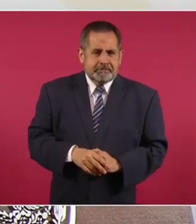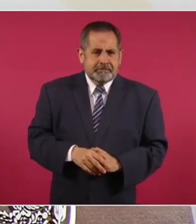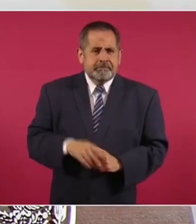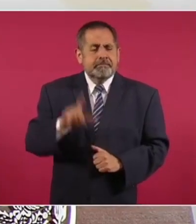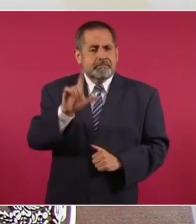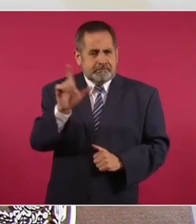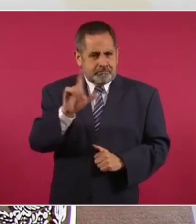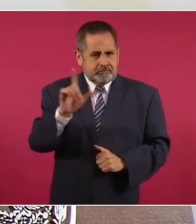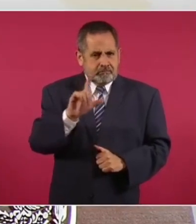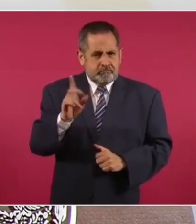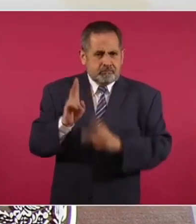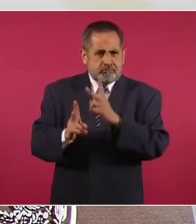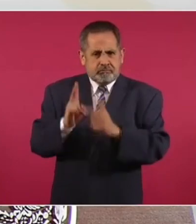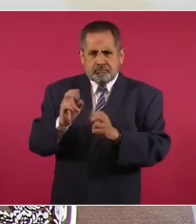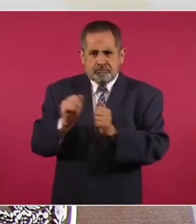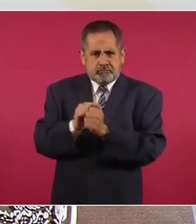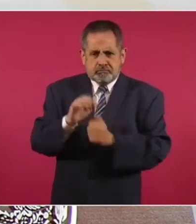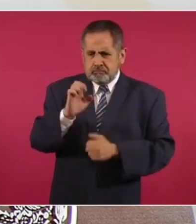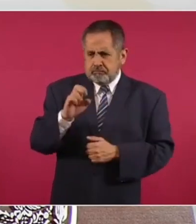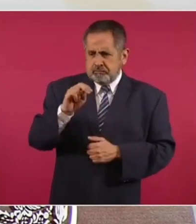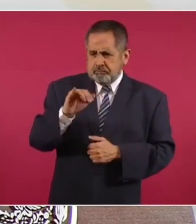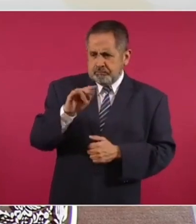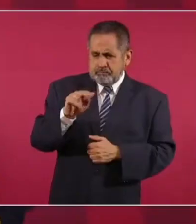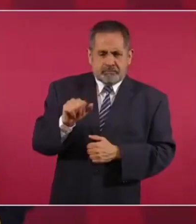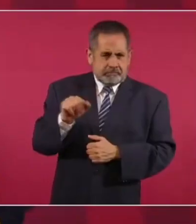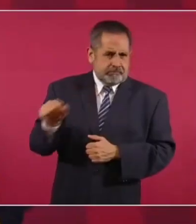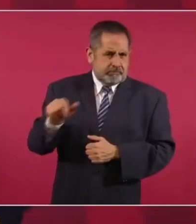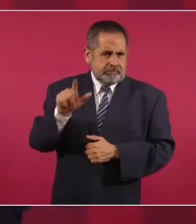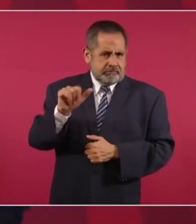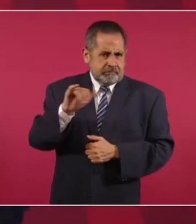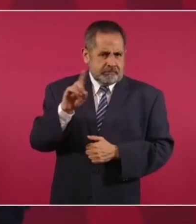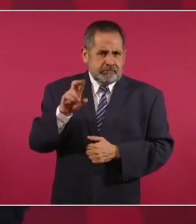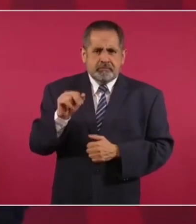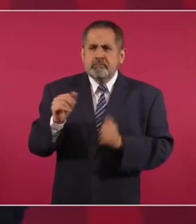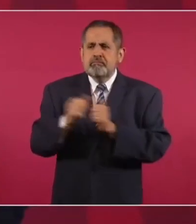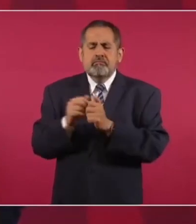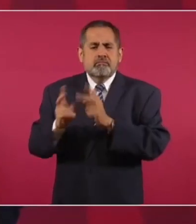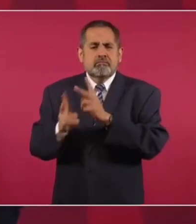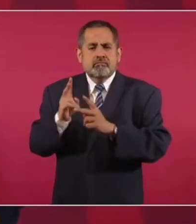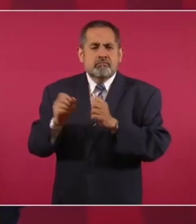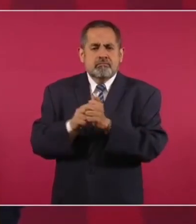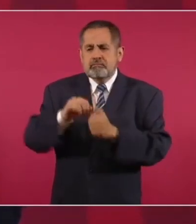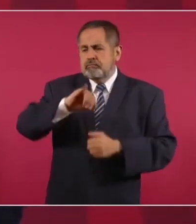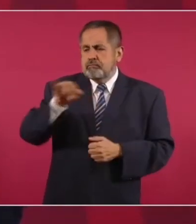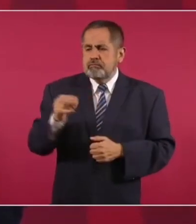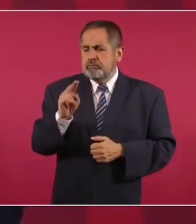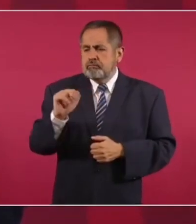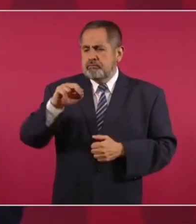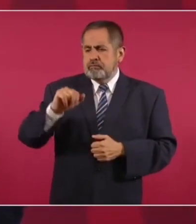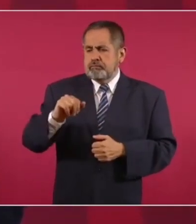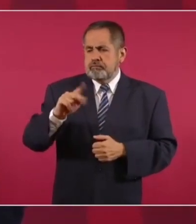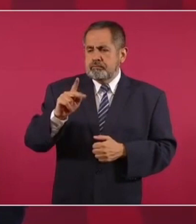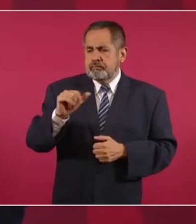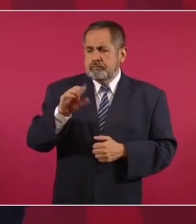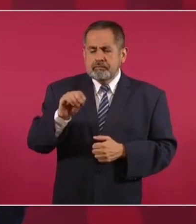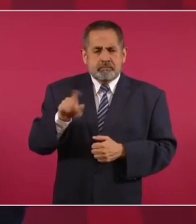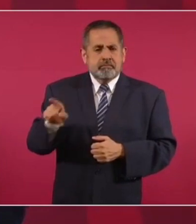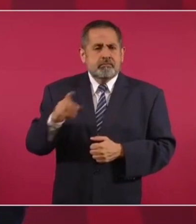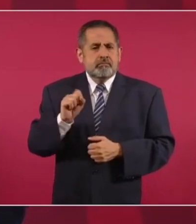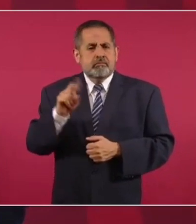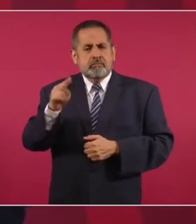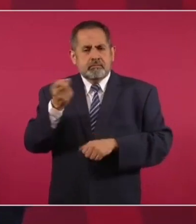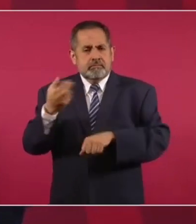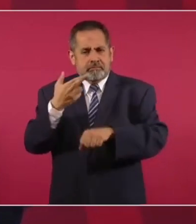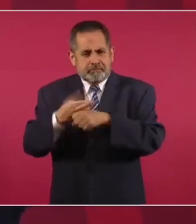hablar Encinas, Alejandro, con Juan Pablo de Botton, subsecretario de